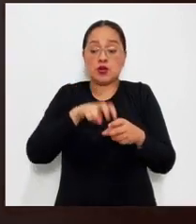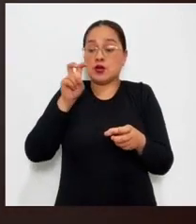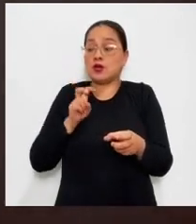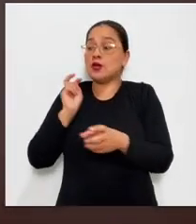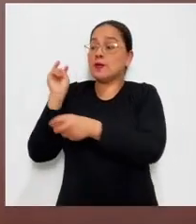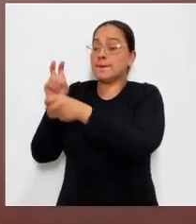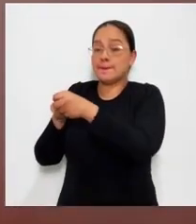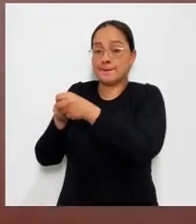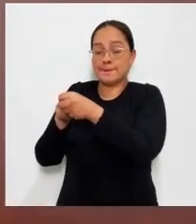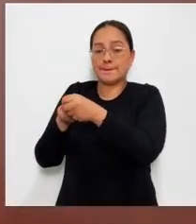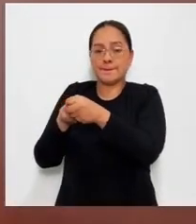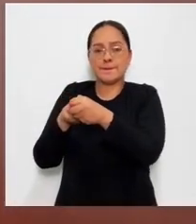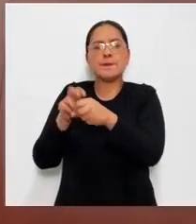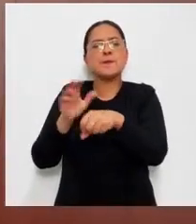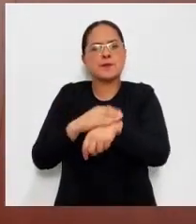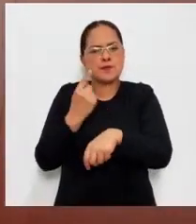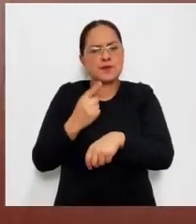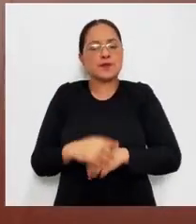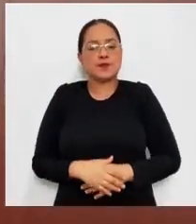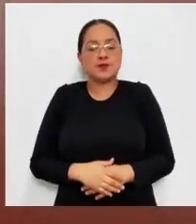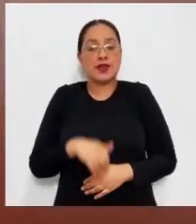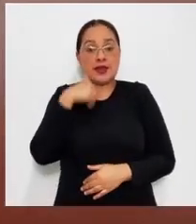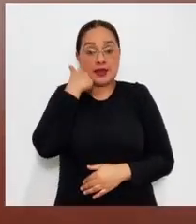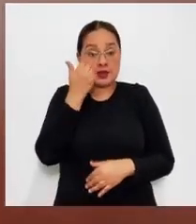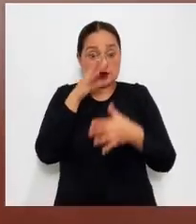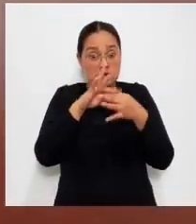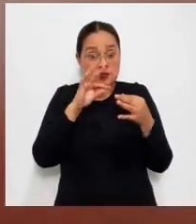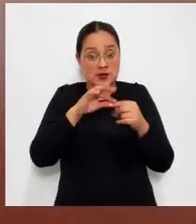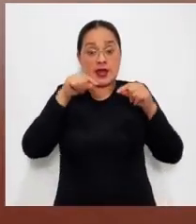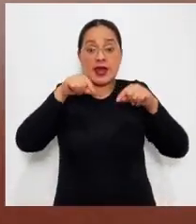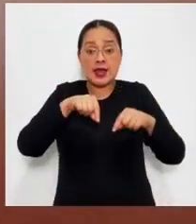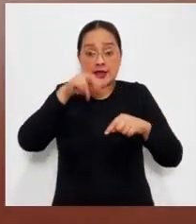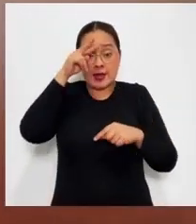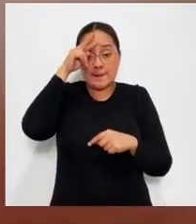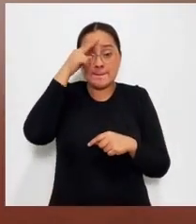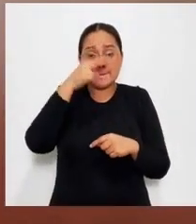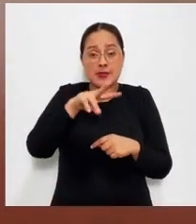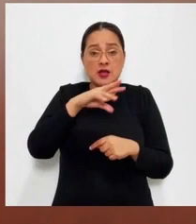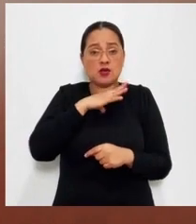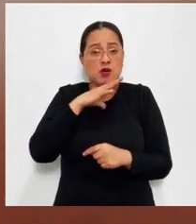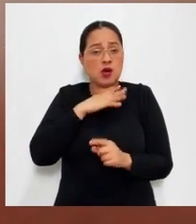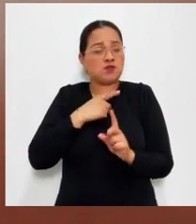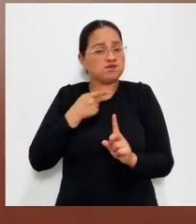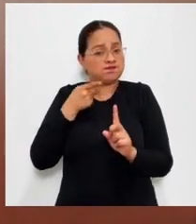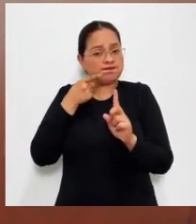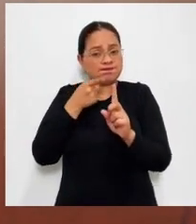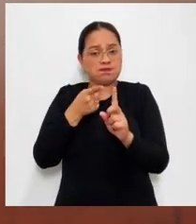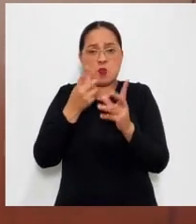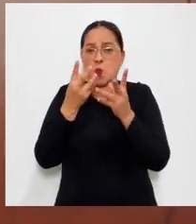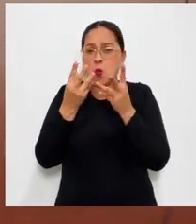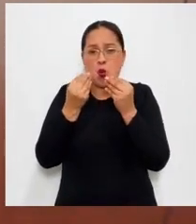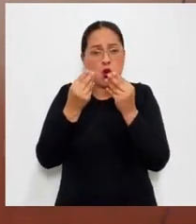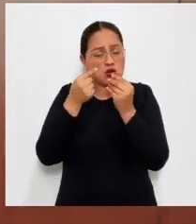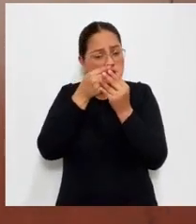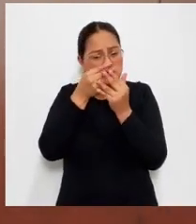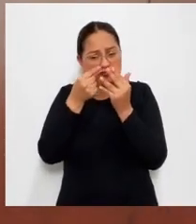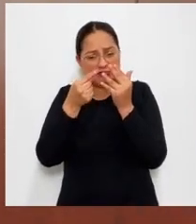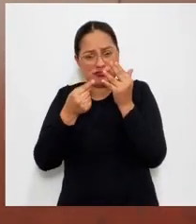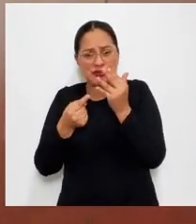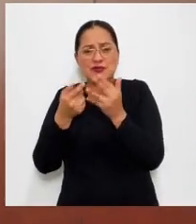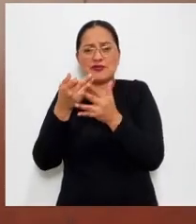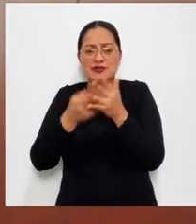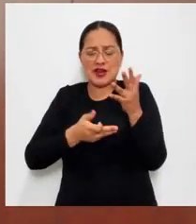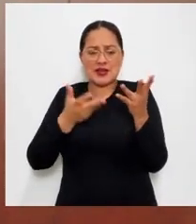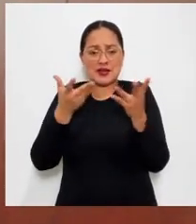fue la razón? Pues quiero compartirte que nuestro país tiene un gran reto, o muchos grandes